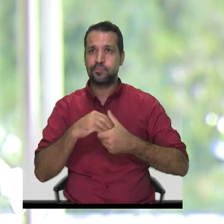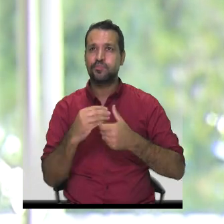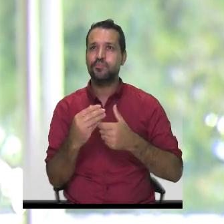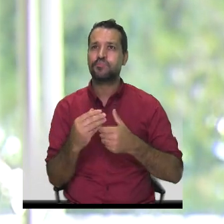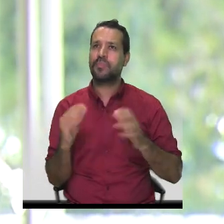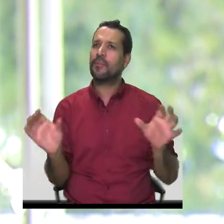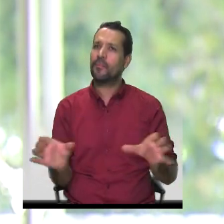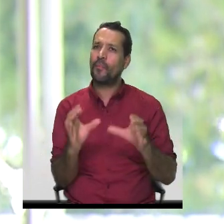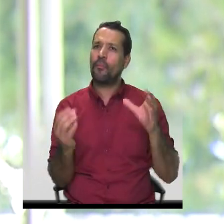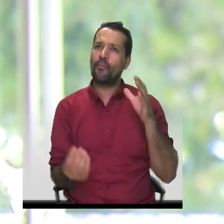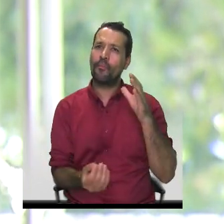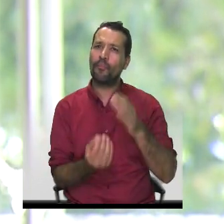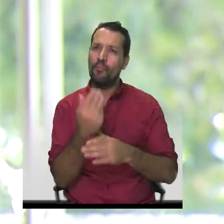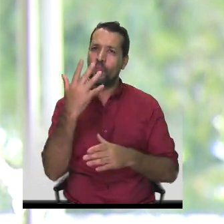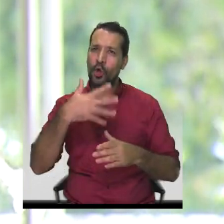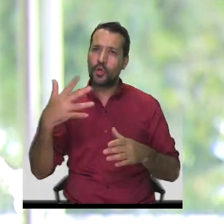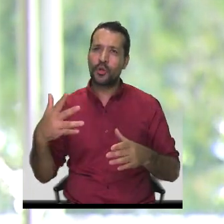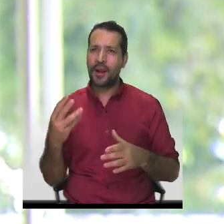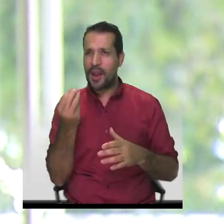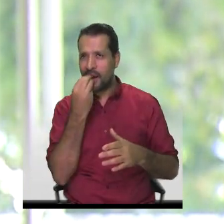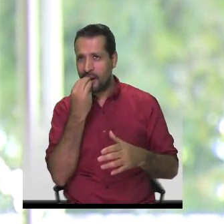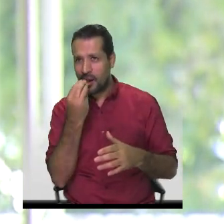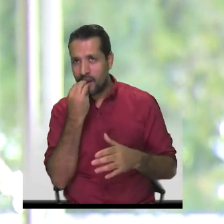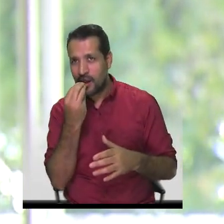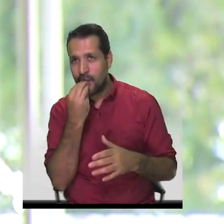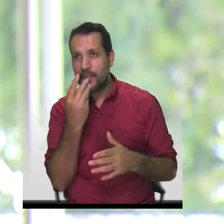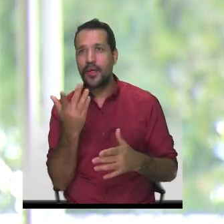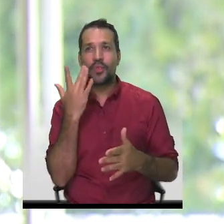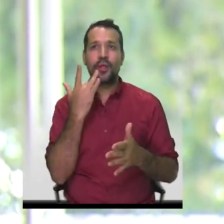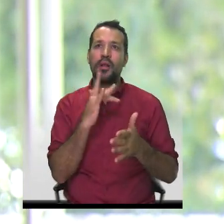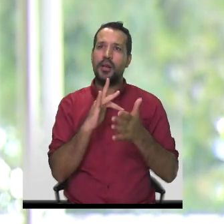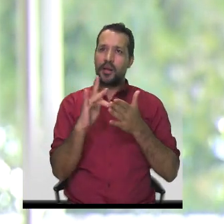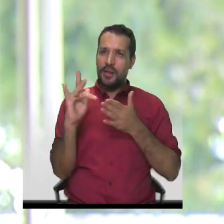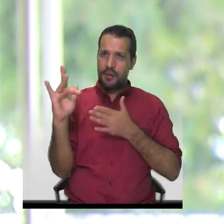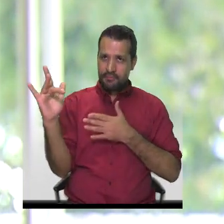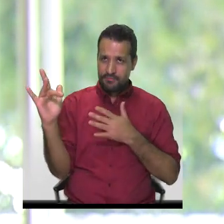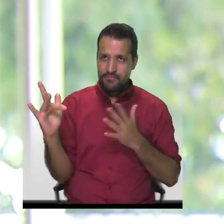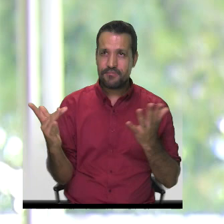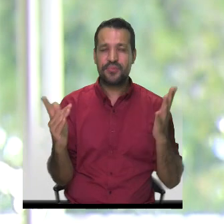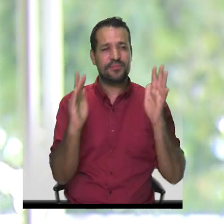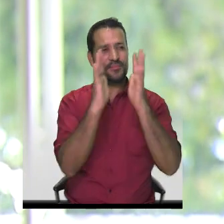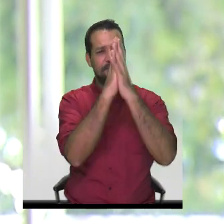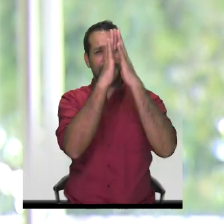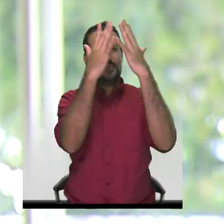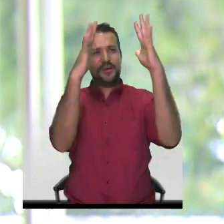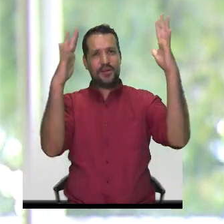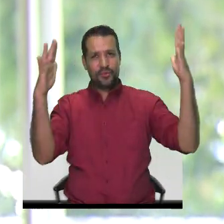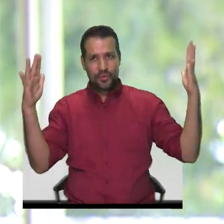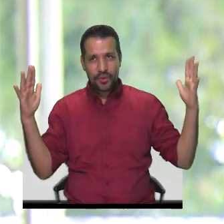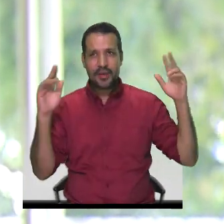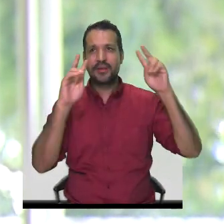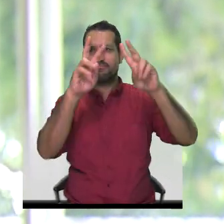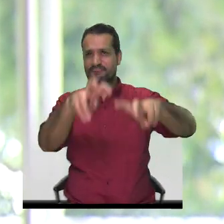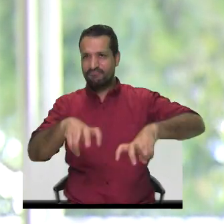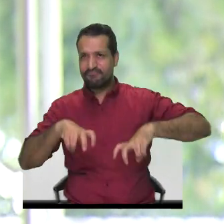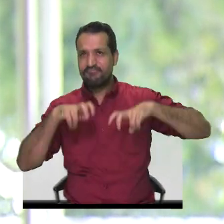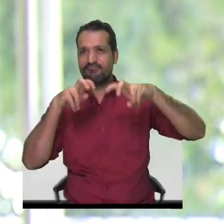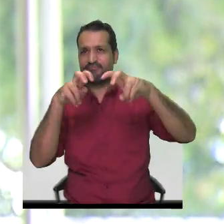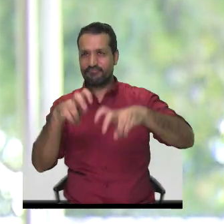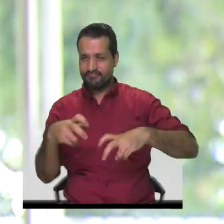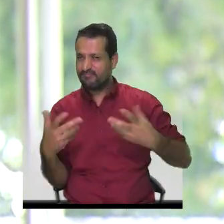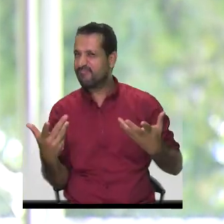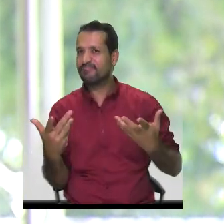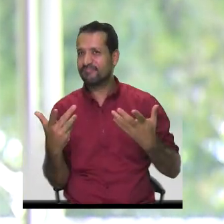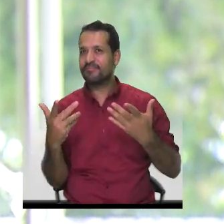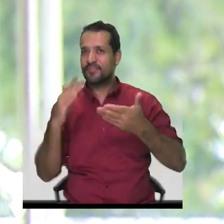alimentos limpios, regenerativos, orgánicos, de turismo de naturaleza, de turismo comunitario.